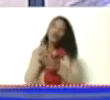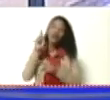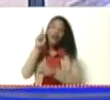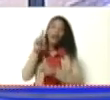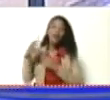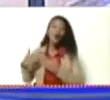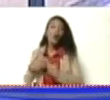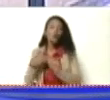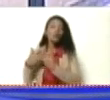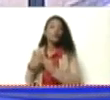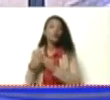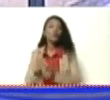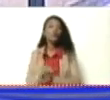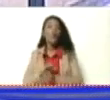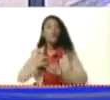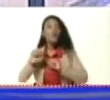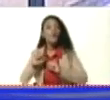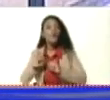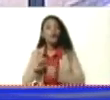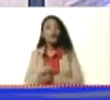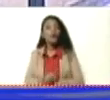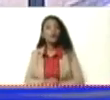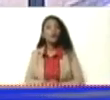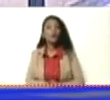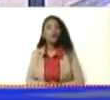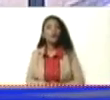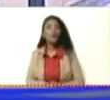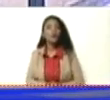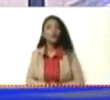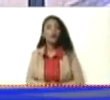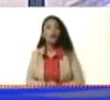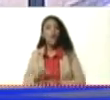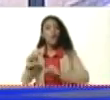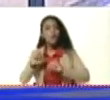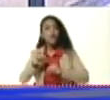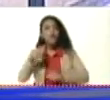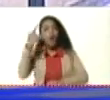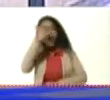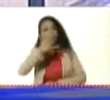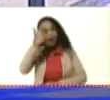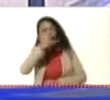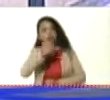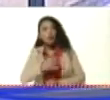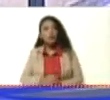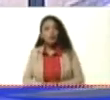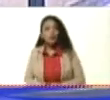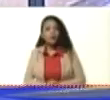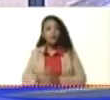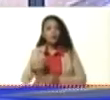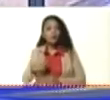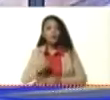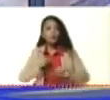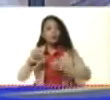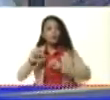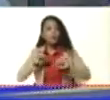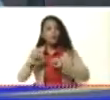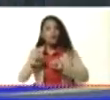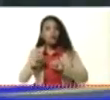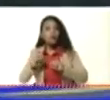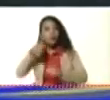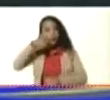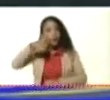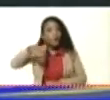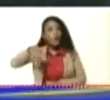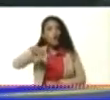Unidos, con el movimiento Black Lives Matter y todos los movimientos afroamericanos, con los movimientos de las